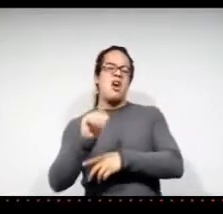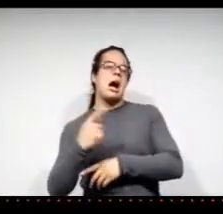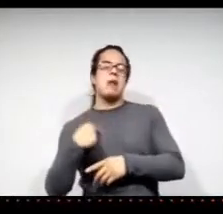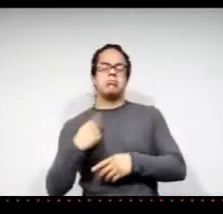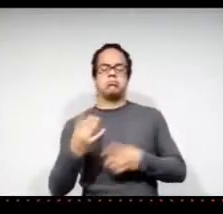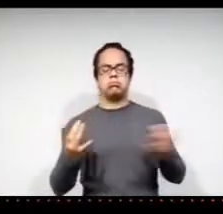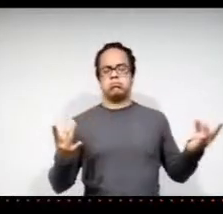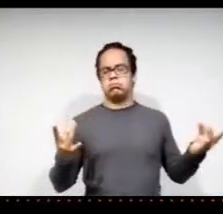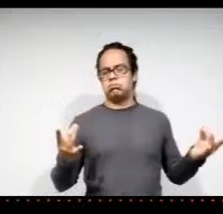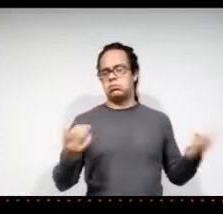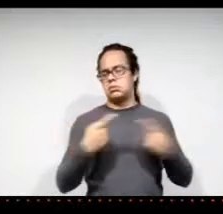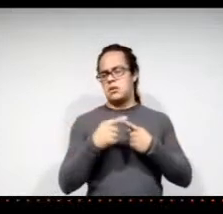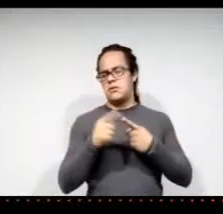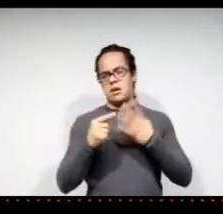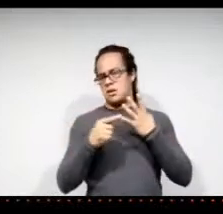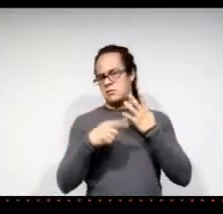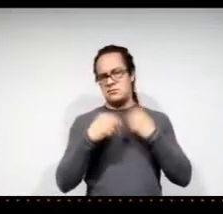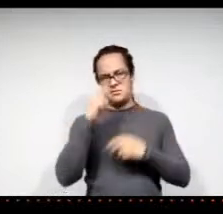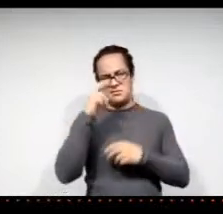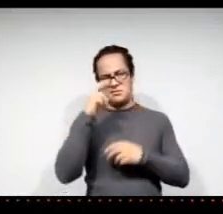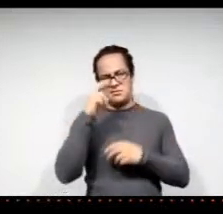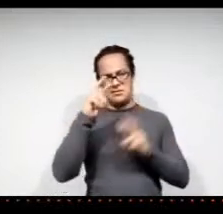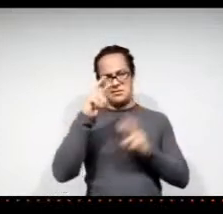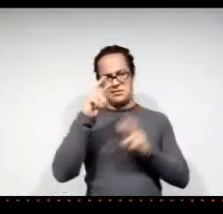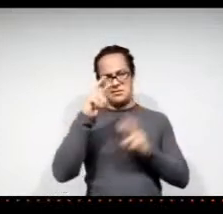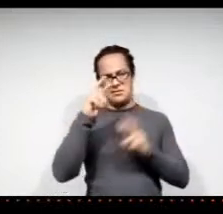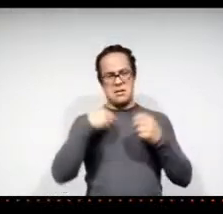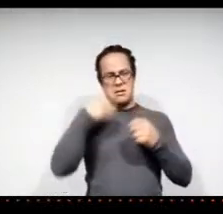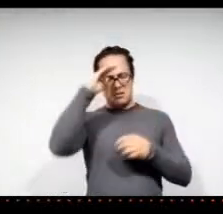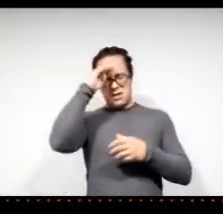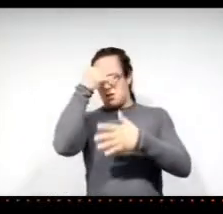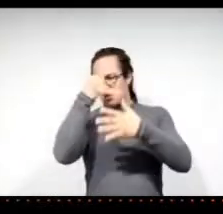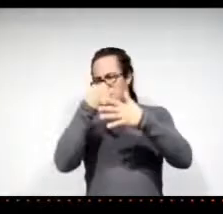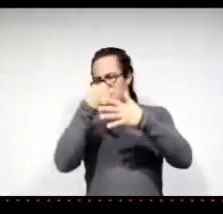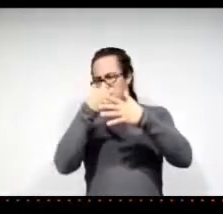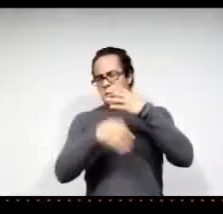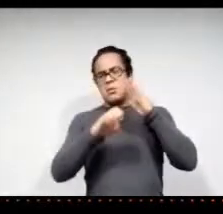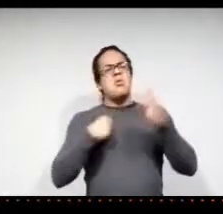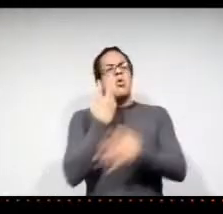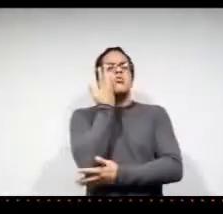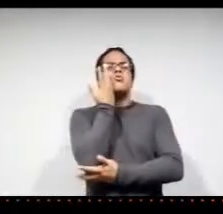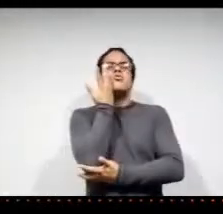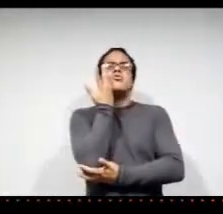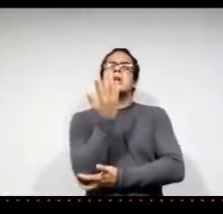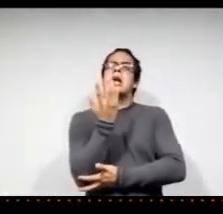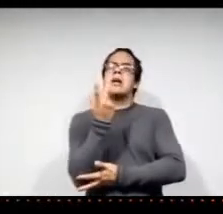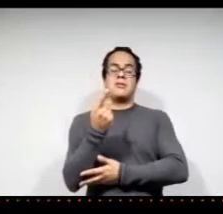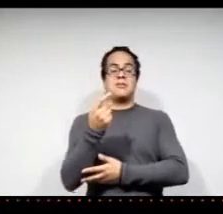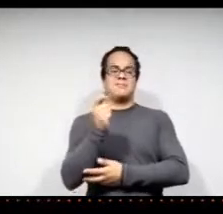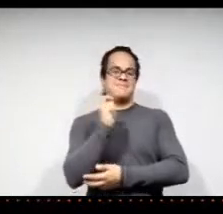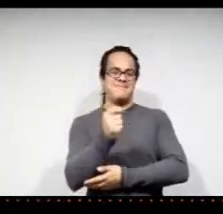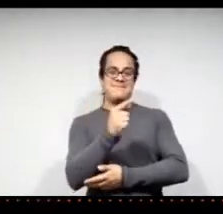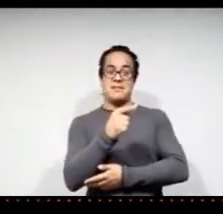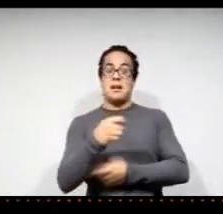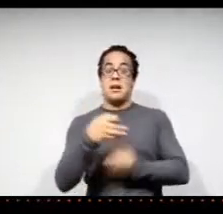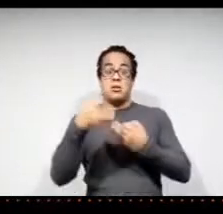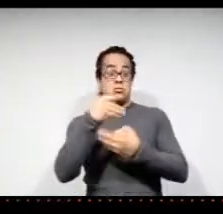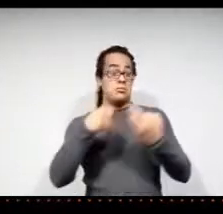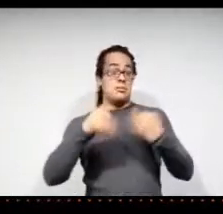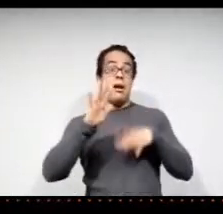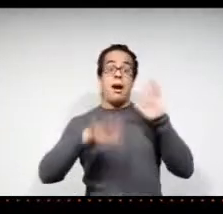de reflexión, pero que al final del día es estarse viendo nada más lo mismo, y somos muy, sobre todo cuando